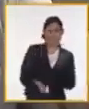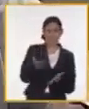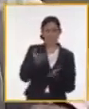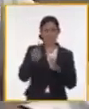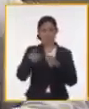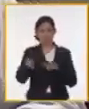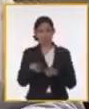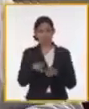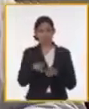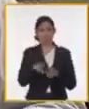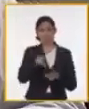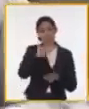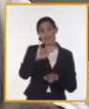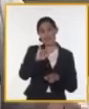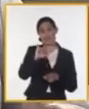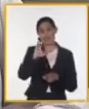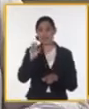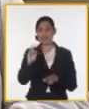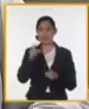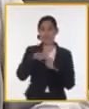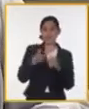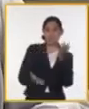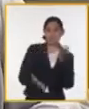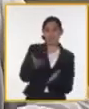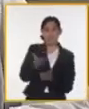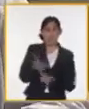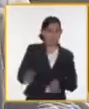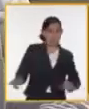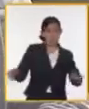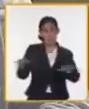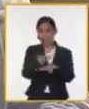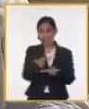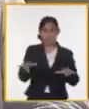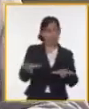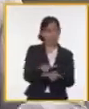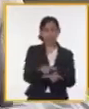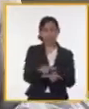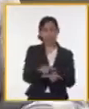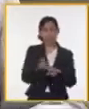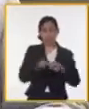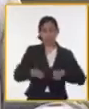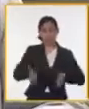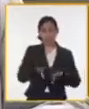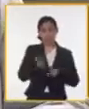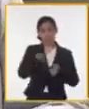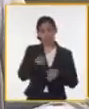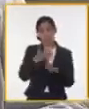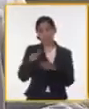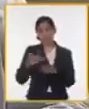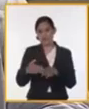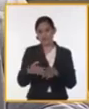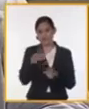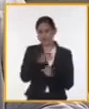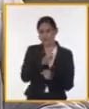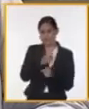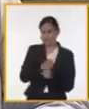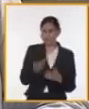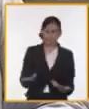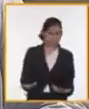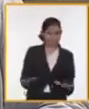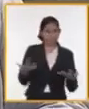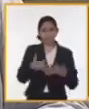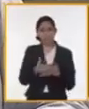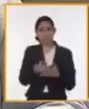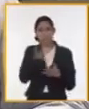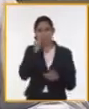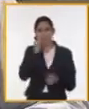entre 40 y 60 toneladas en igualdad de condiciones. Por tanto, allí se hacen las cosas diferentes, se vincula más el hombre al área,